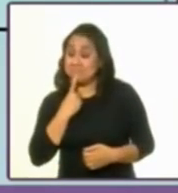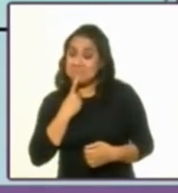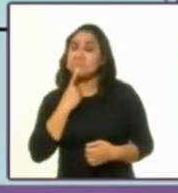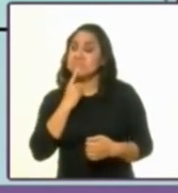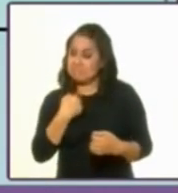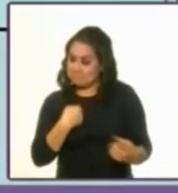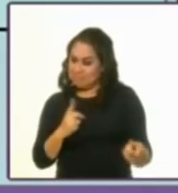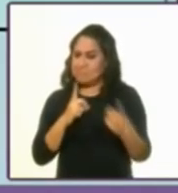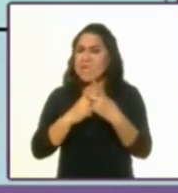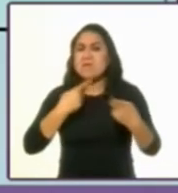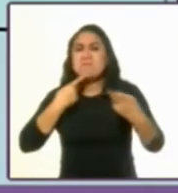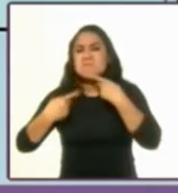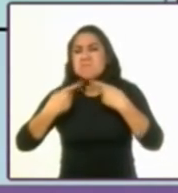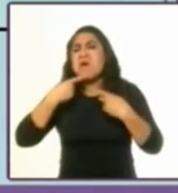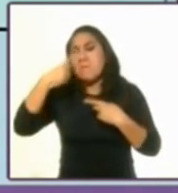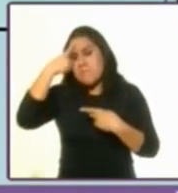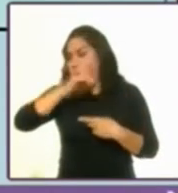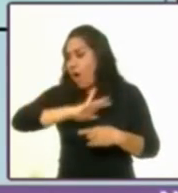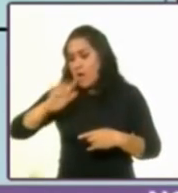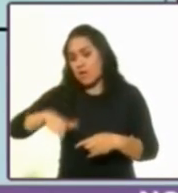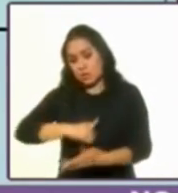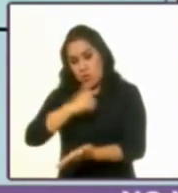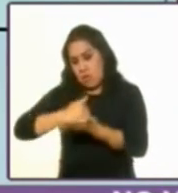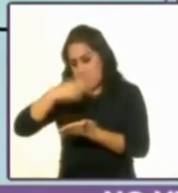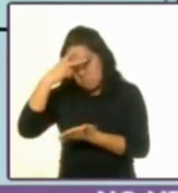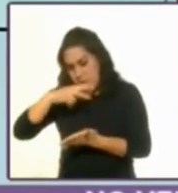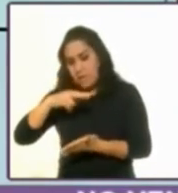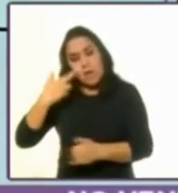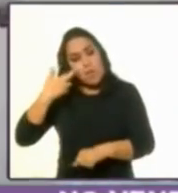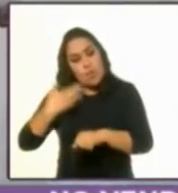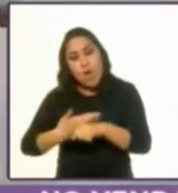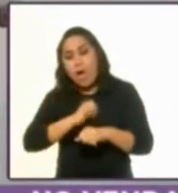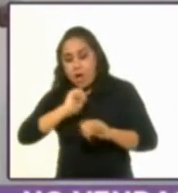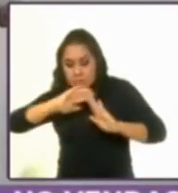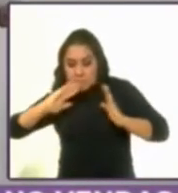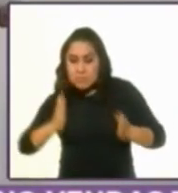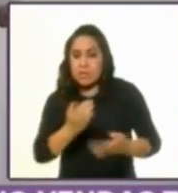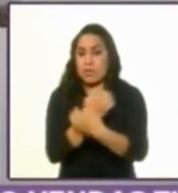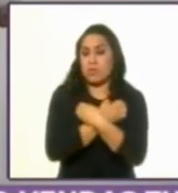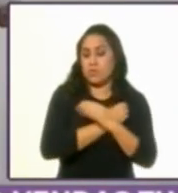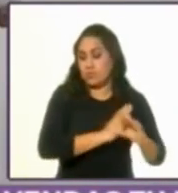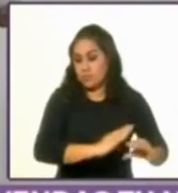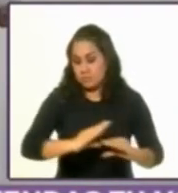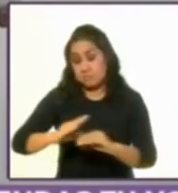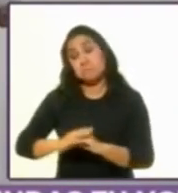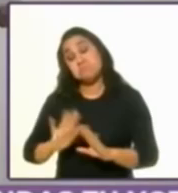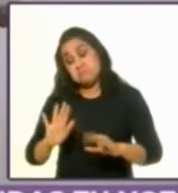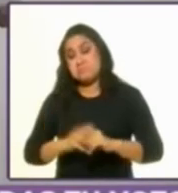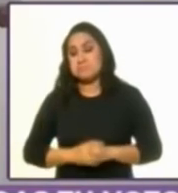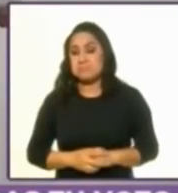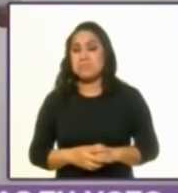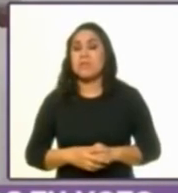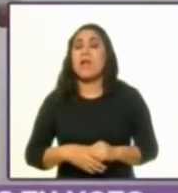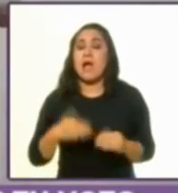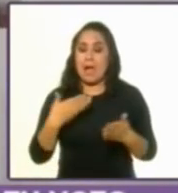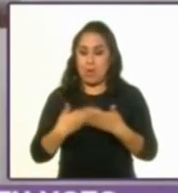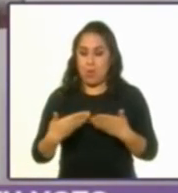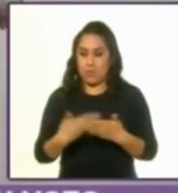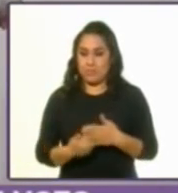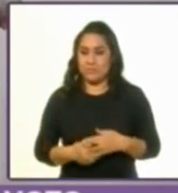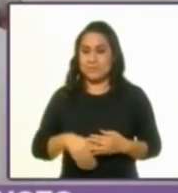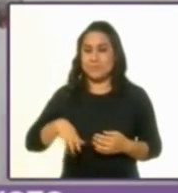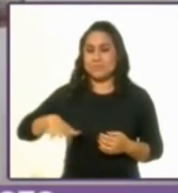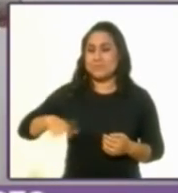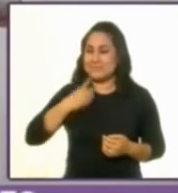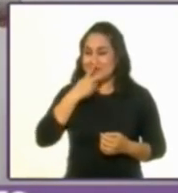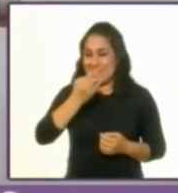coordinar la descentralización educativa hacia la ciudad de mexico más o menos consenso en descentralización ya los vamos a llevar como ya lo